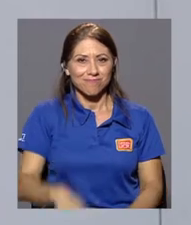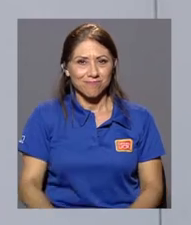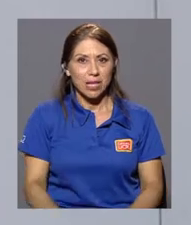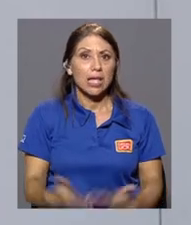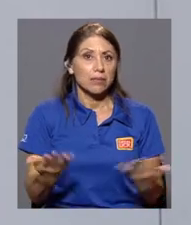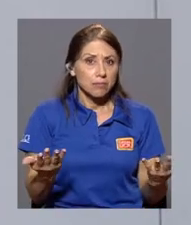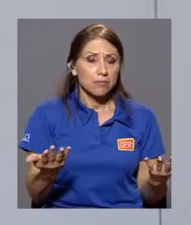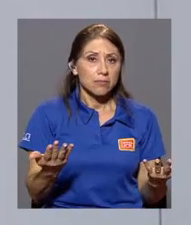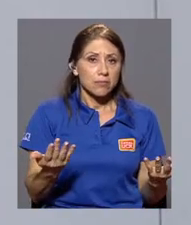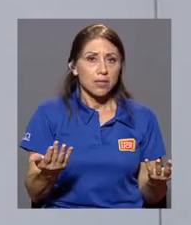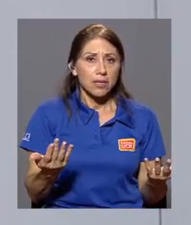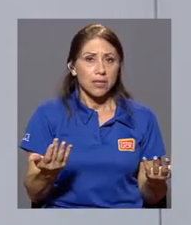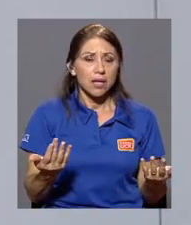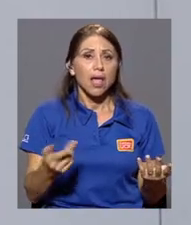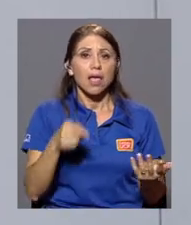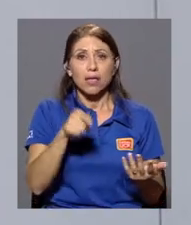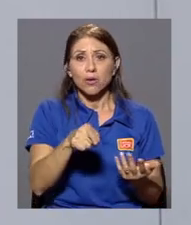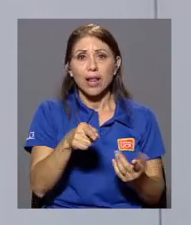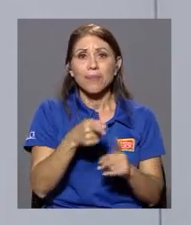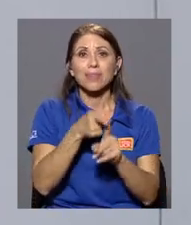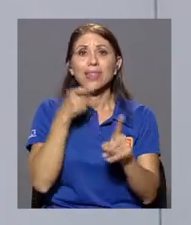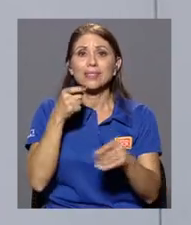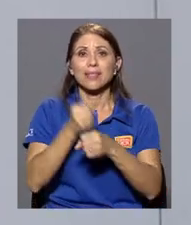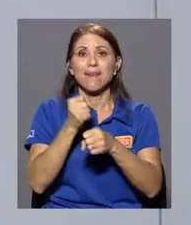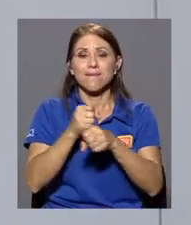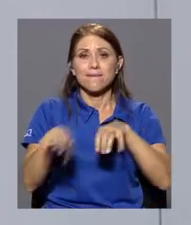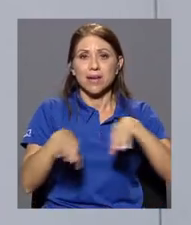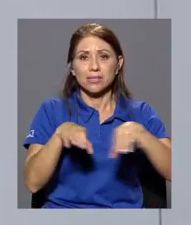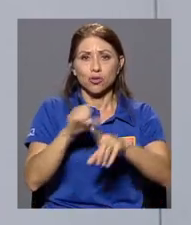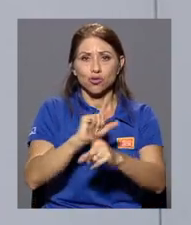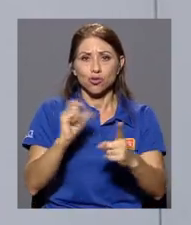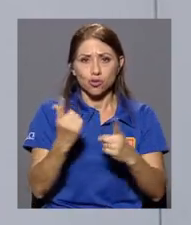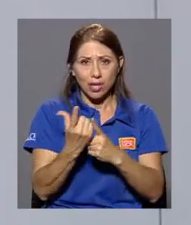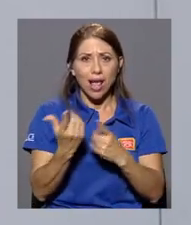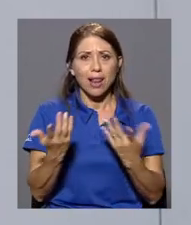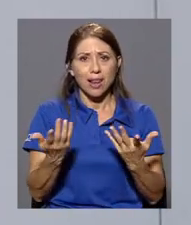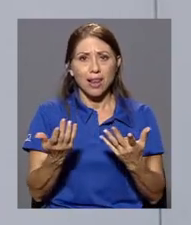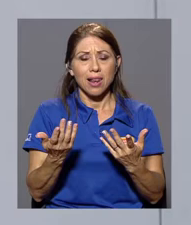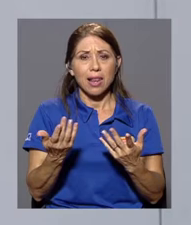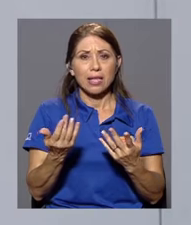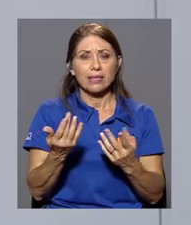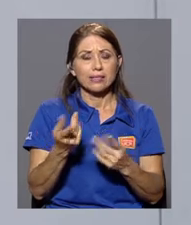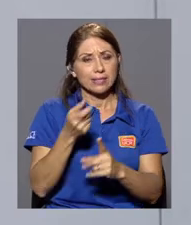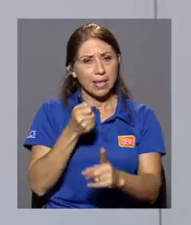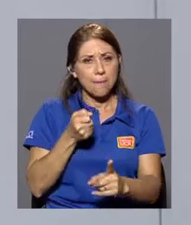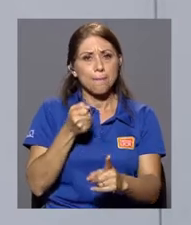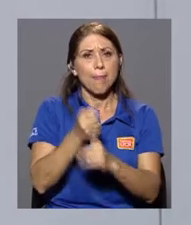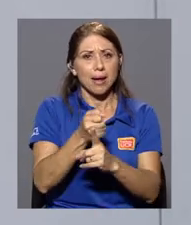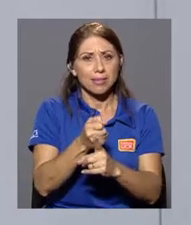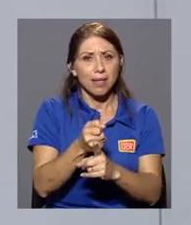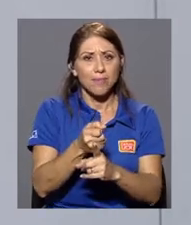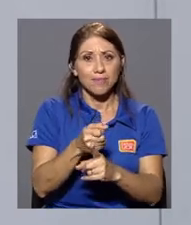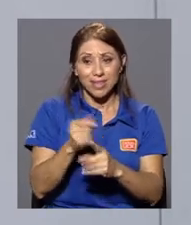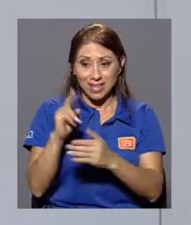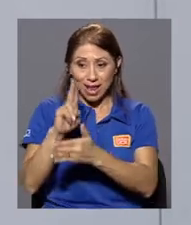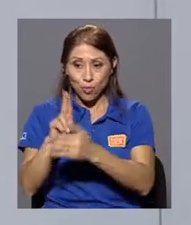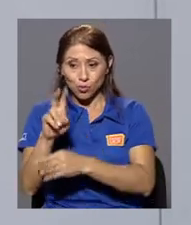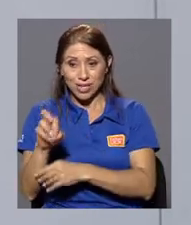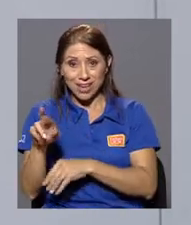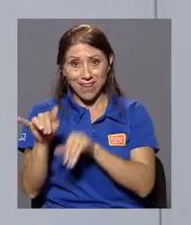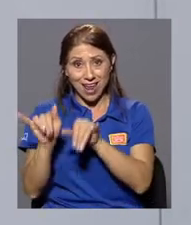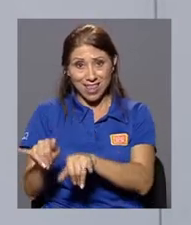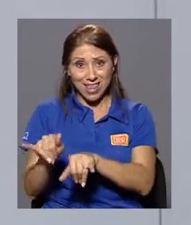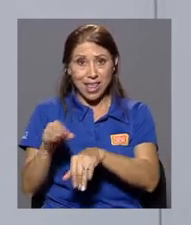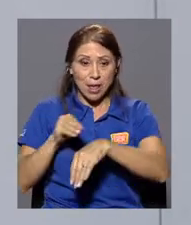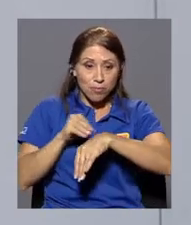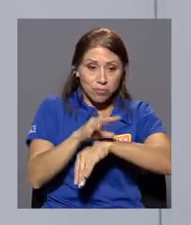u otra forma, desde la acción social se impacta en beneficio de estas poblaciones. Por ejemplo,